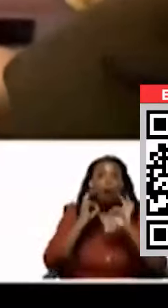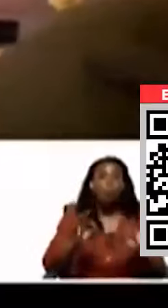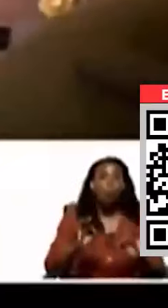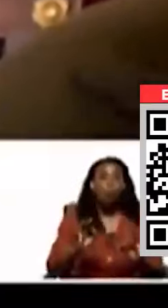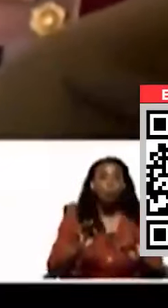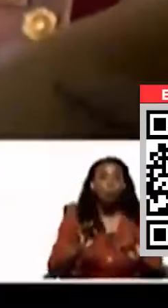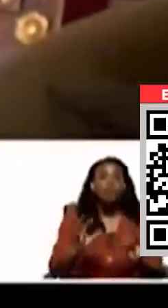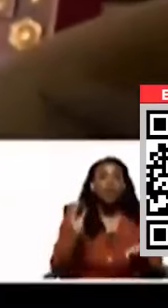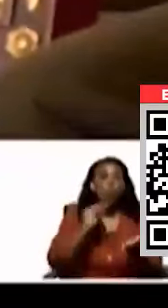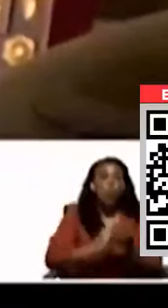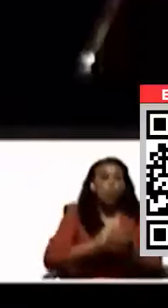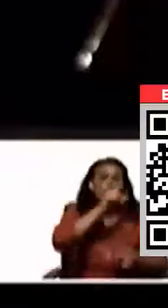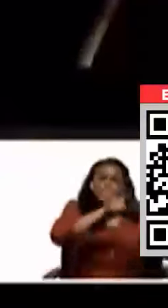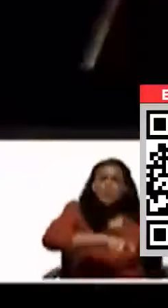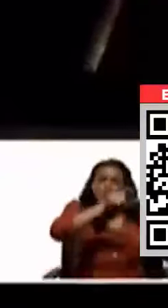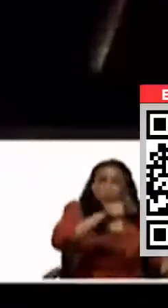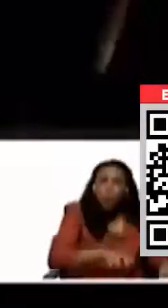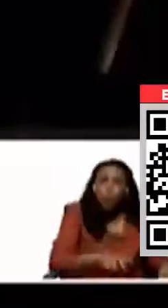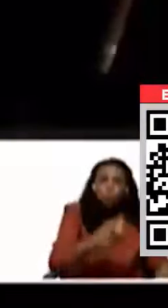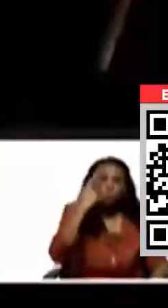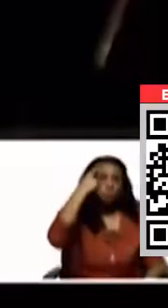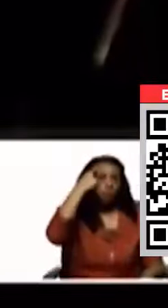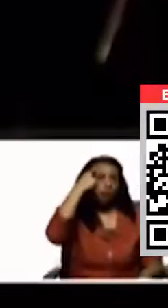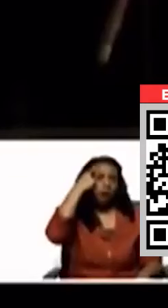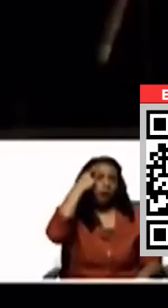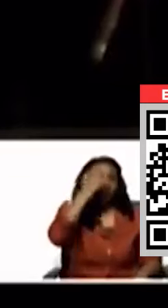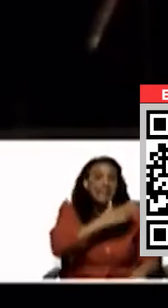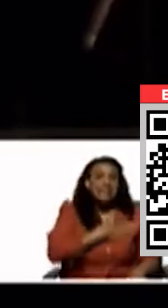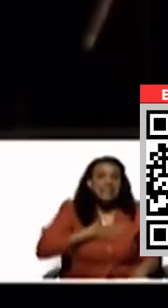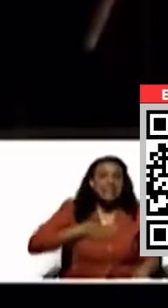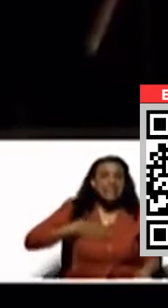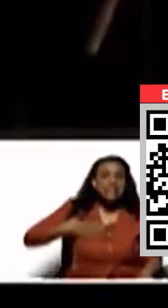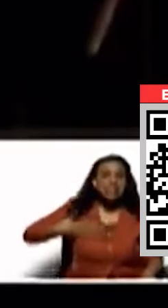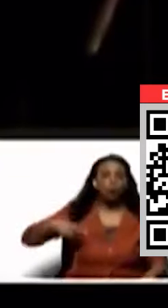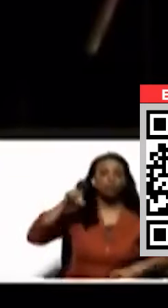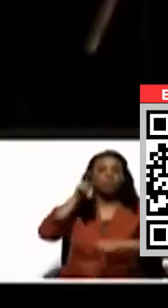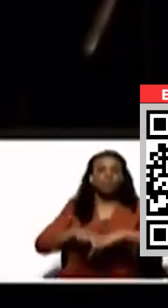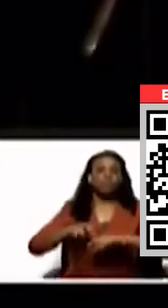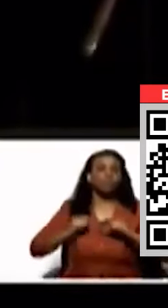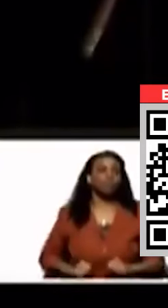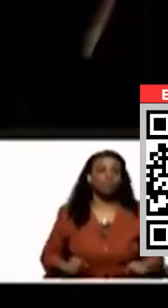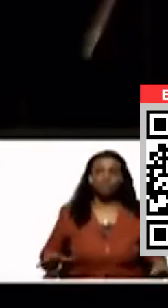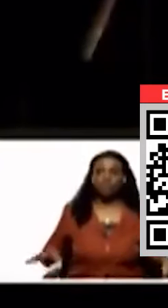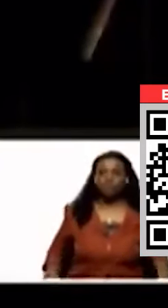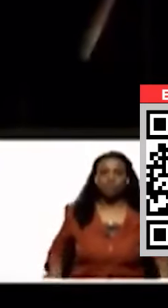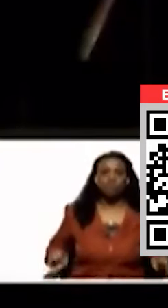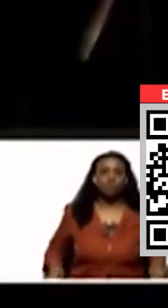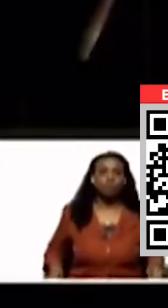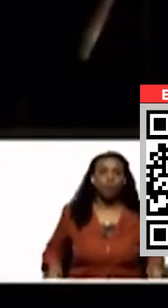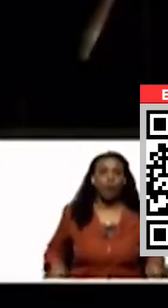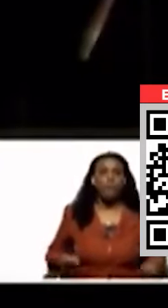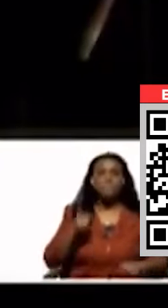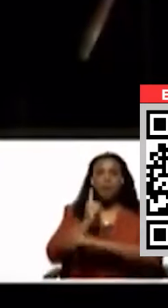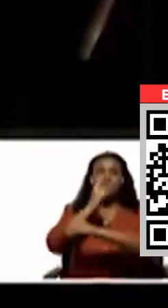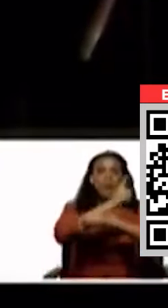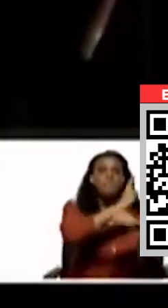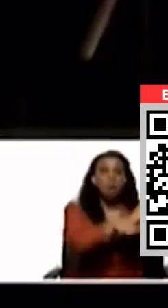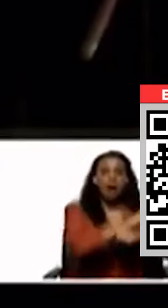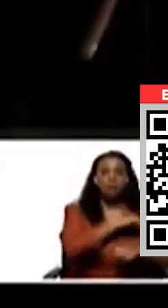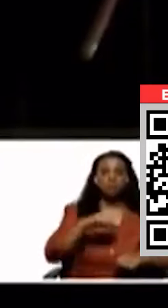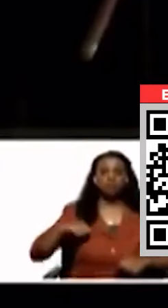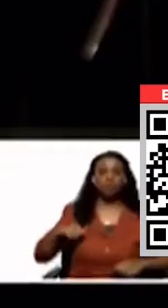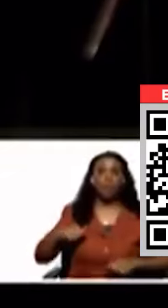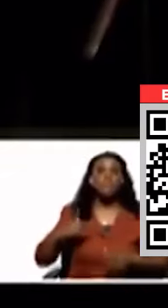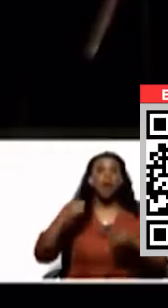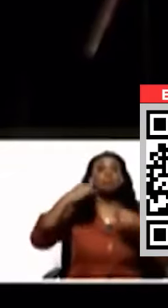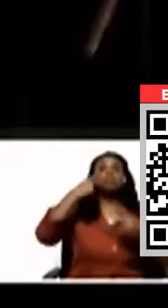Y se vuelven locas y locos porque quieren sentarse en esa silla para mandar para ellos, para